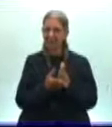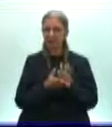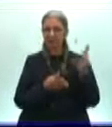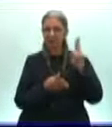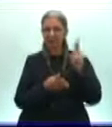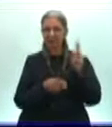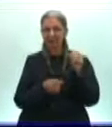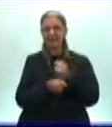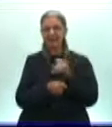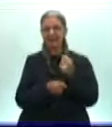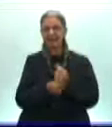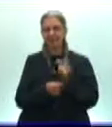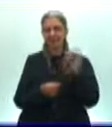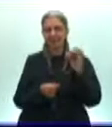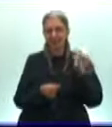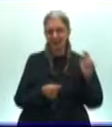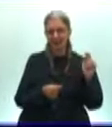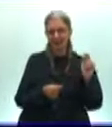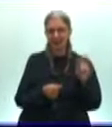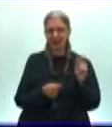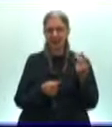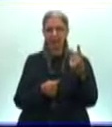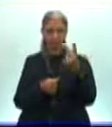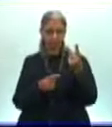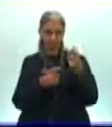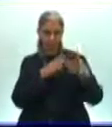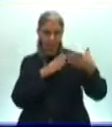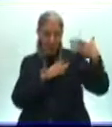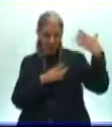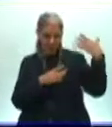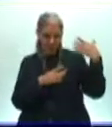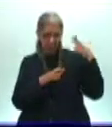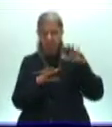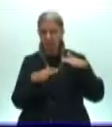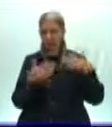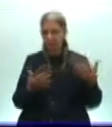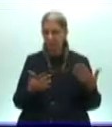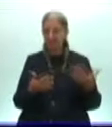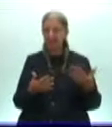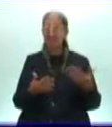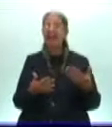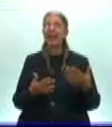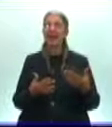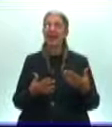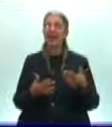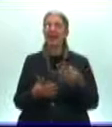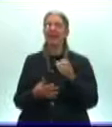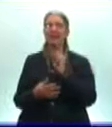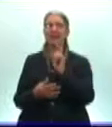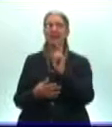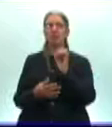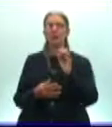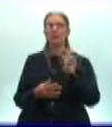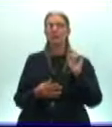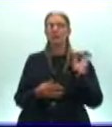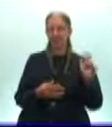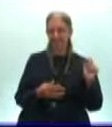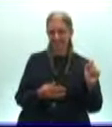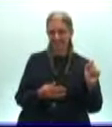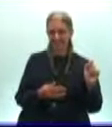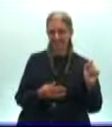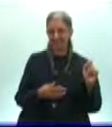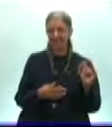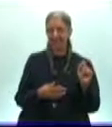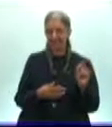con variables, y en los dos últimos encuentros tratamos los referidos a el trabajo con